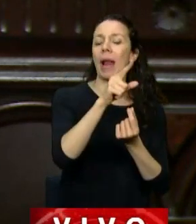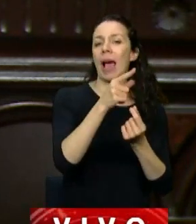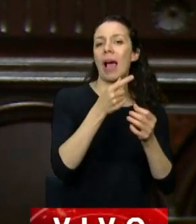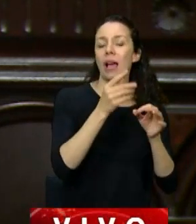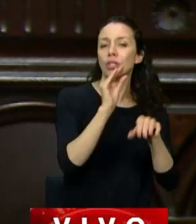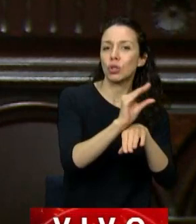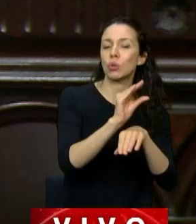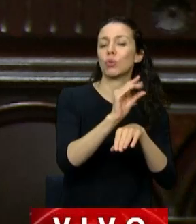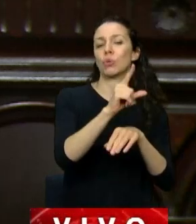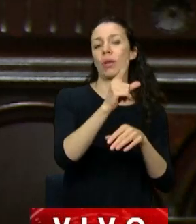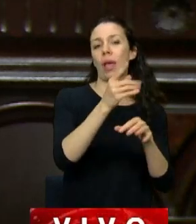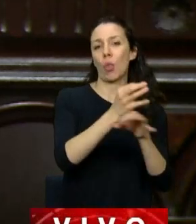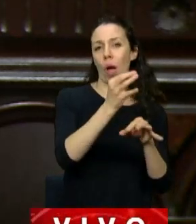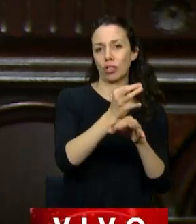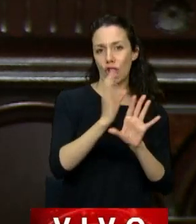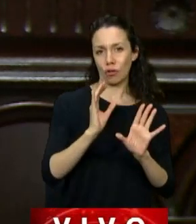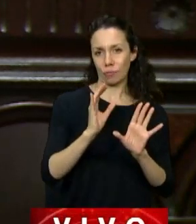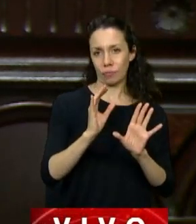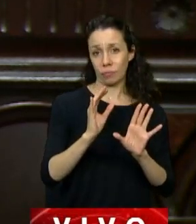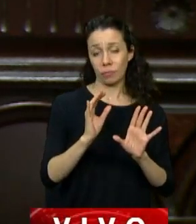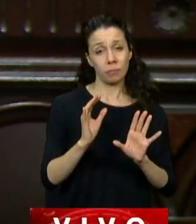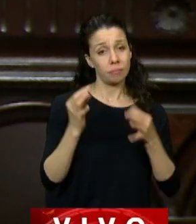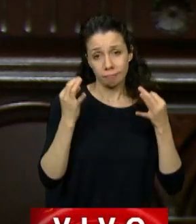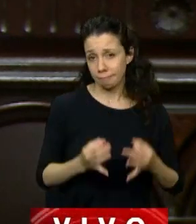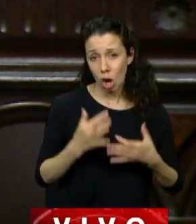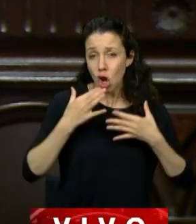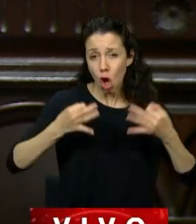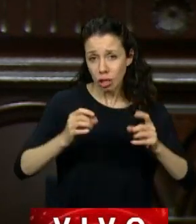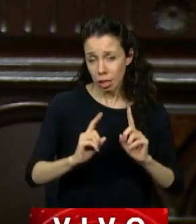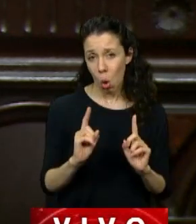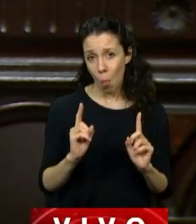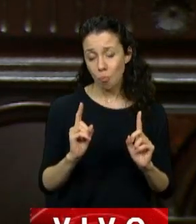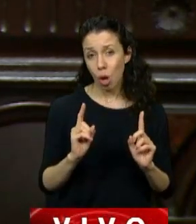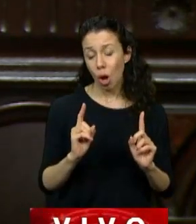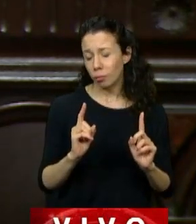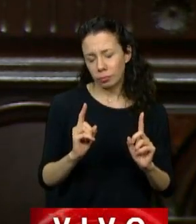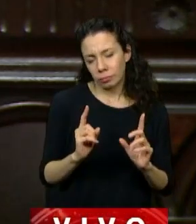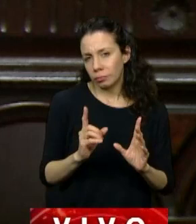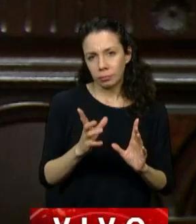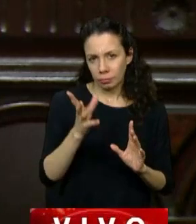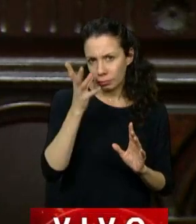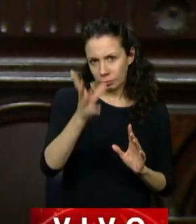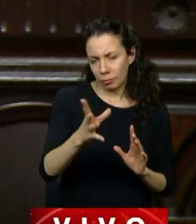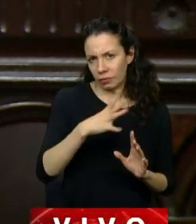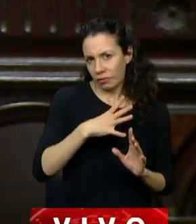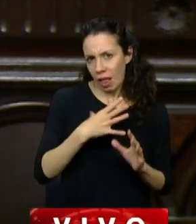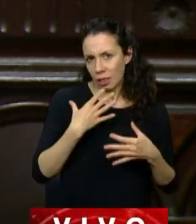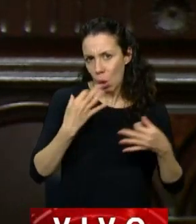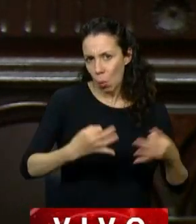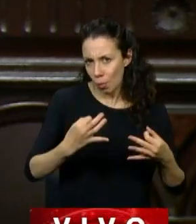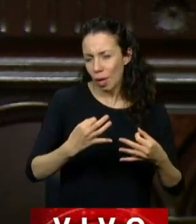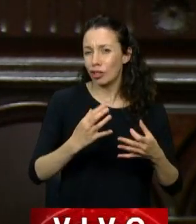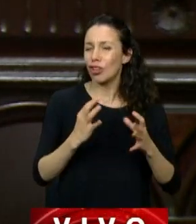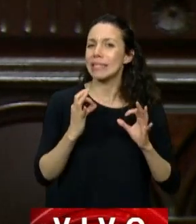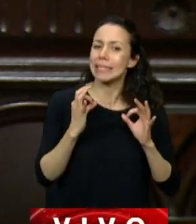Nación y la Ciudad Autónoma de Buenos Aires, que lejos de cumplirse, estamos muy, muy lejos de poder llevarlo a cabo y de